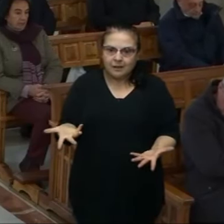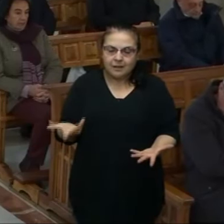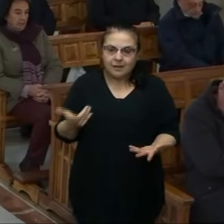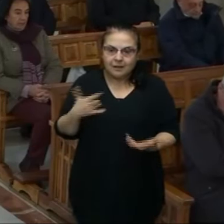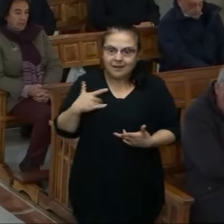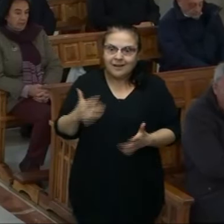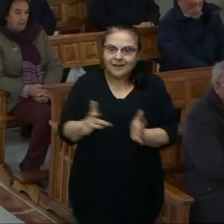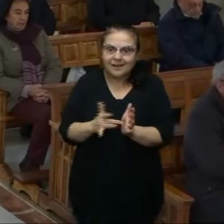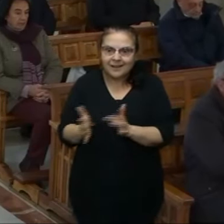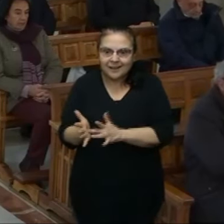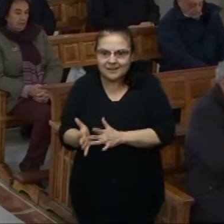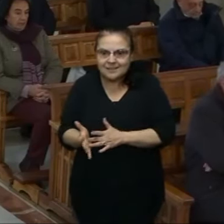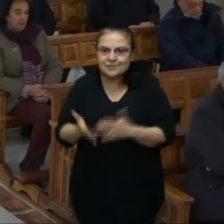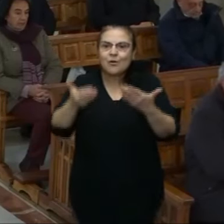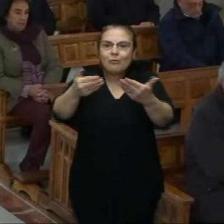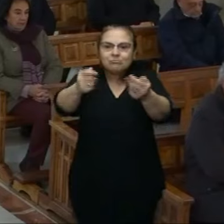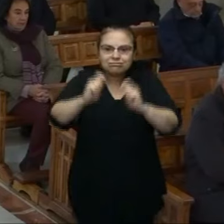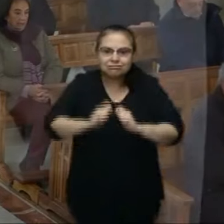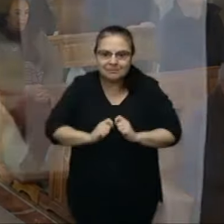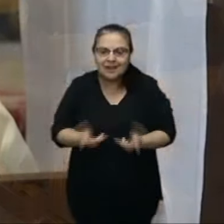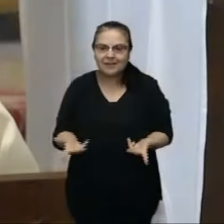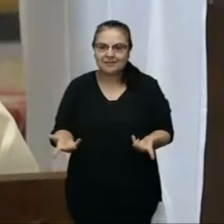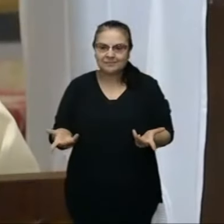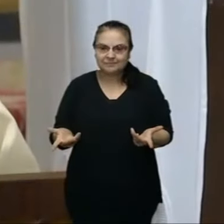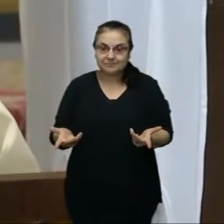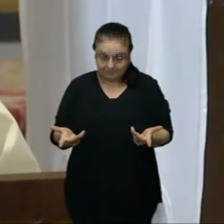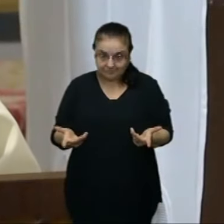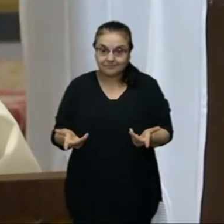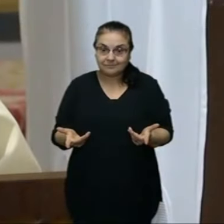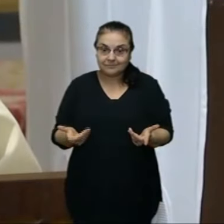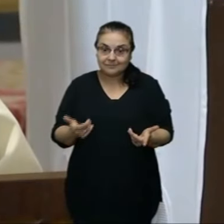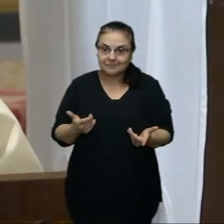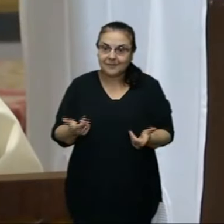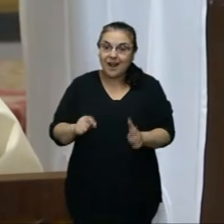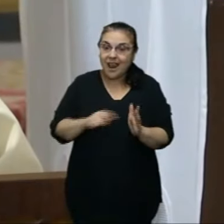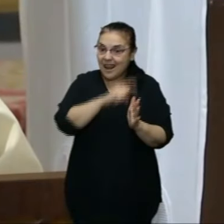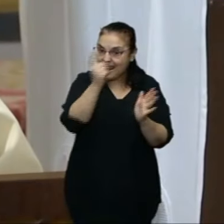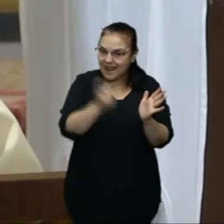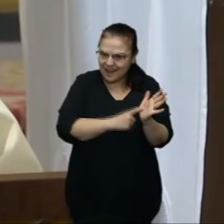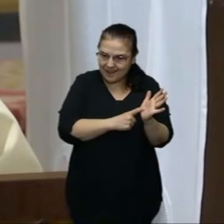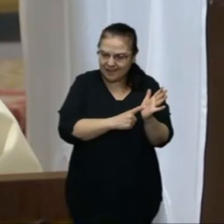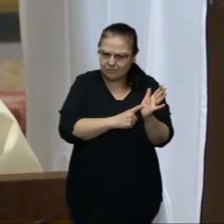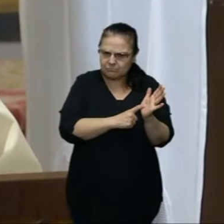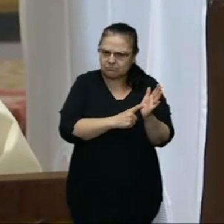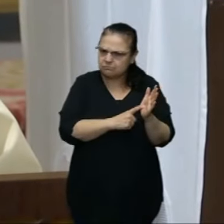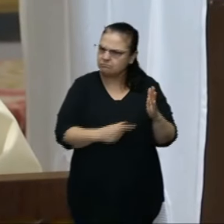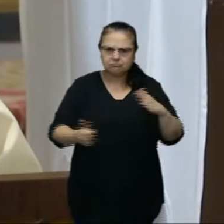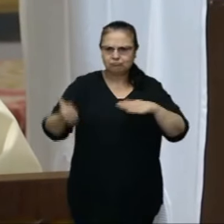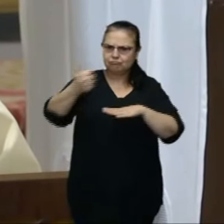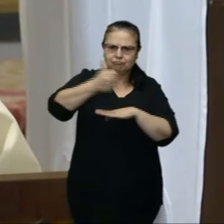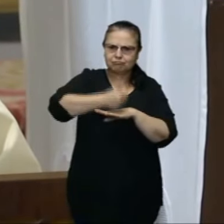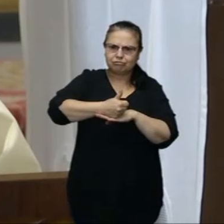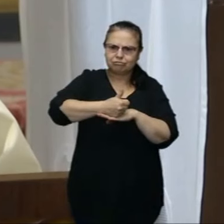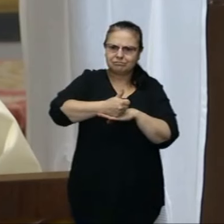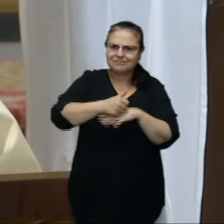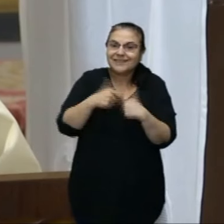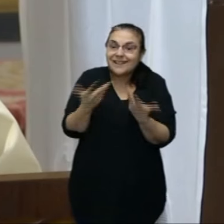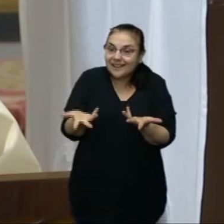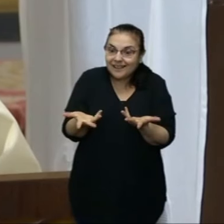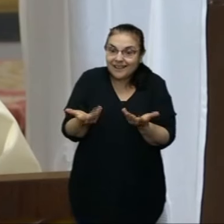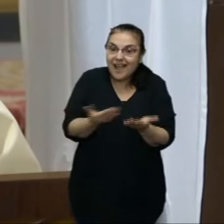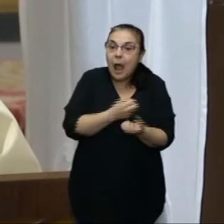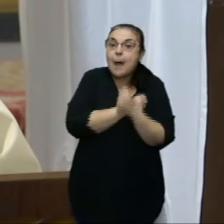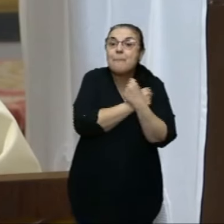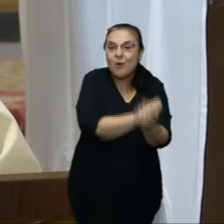ética que Cristo nos ha aportado, la que nos lleva a tener como ley suprema de comportamiento el amor al